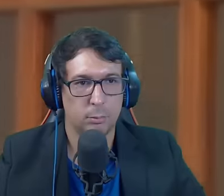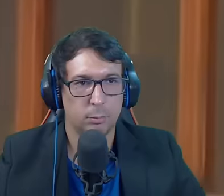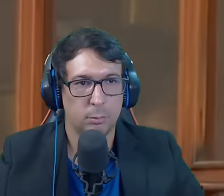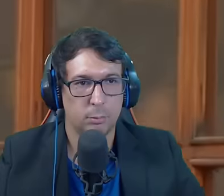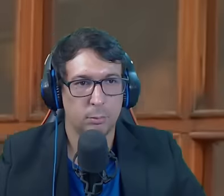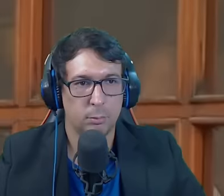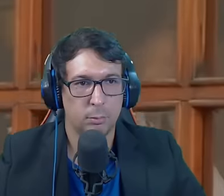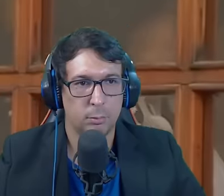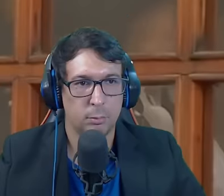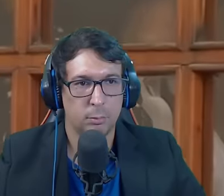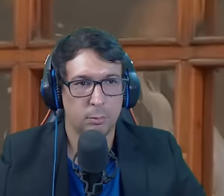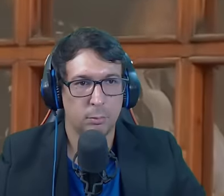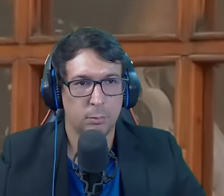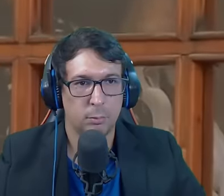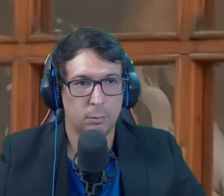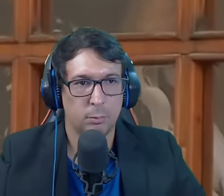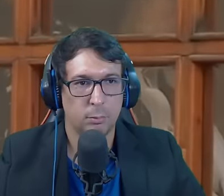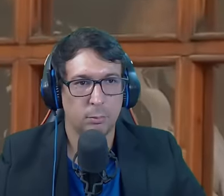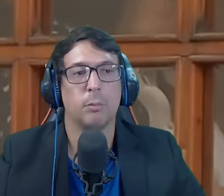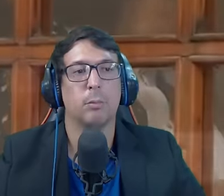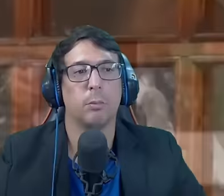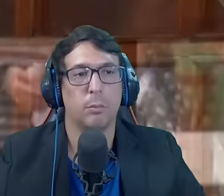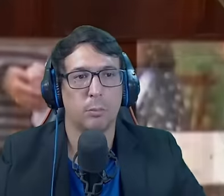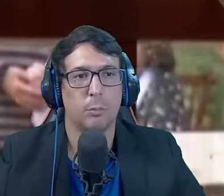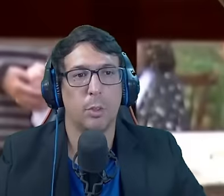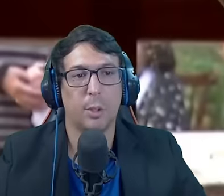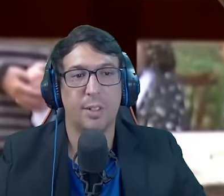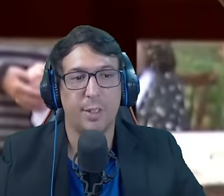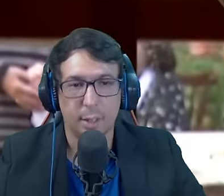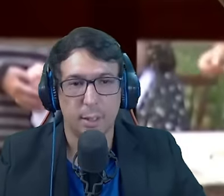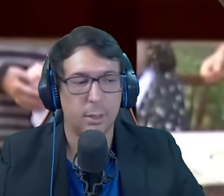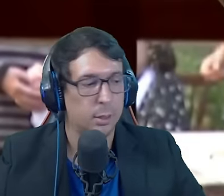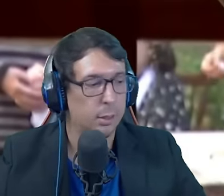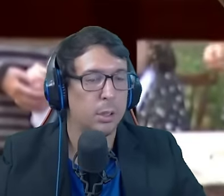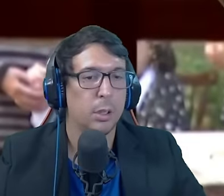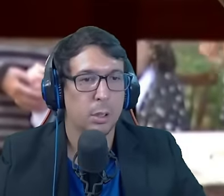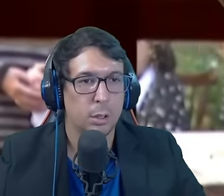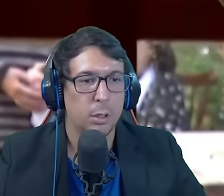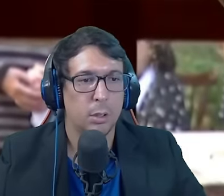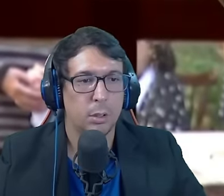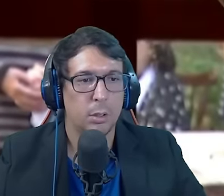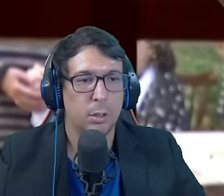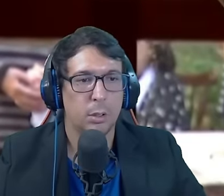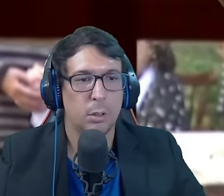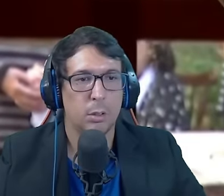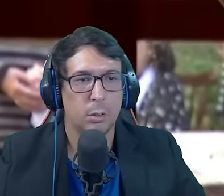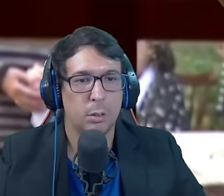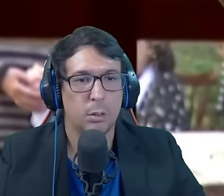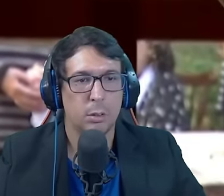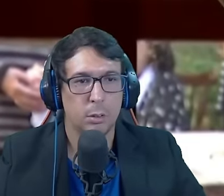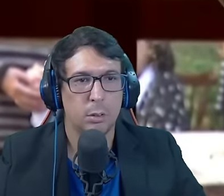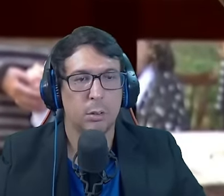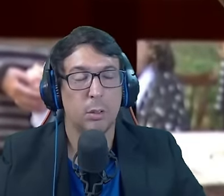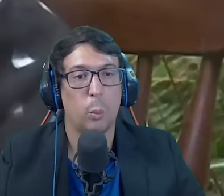ese entonces, escapaba junto a sus padres y hermana. Jovencito. Hoy, los años y enfermedades han silenciado